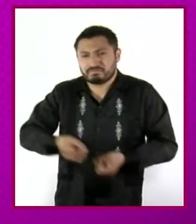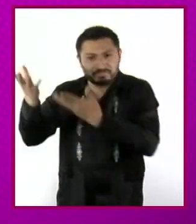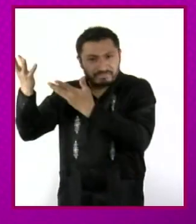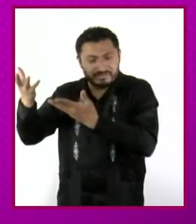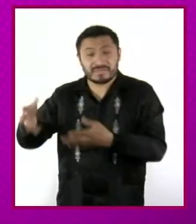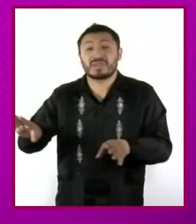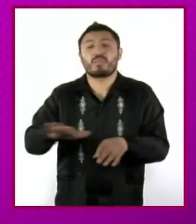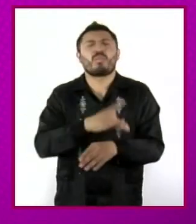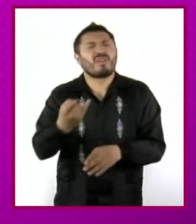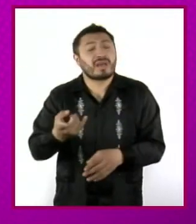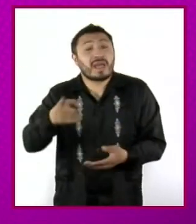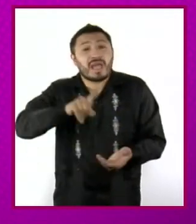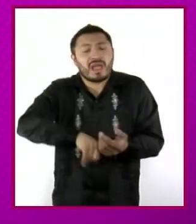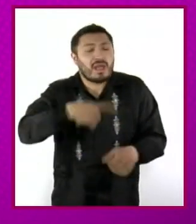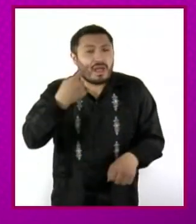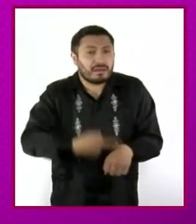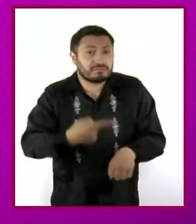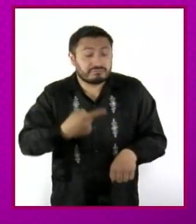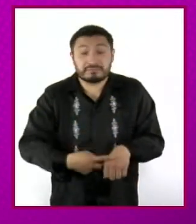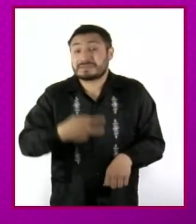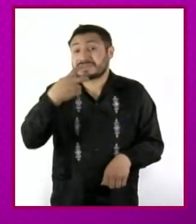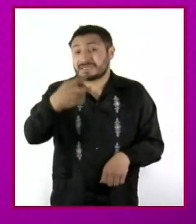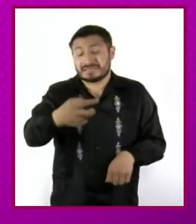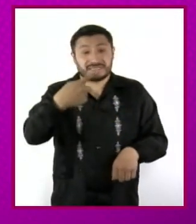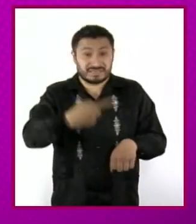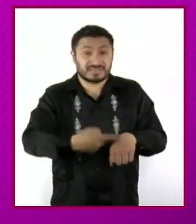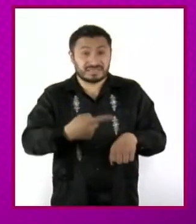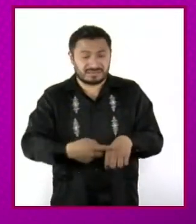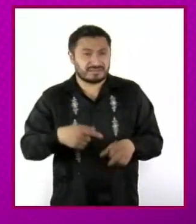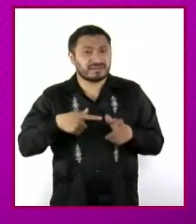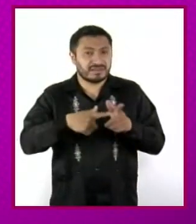enfermedades, y esas enfermedades nos provocan la muerte.